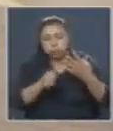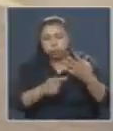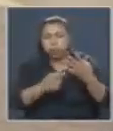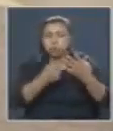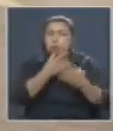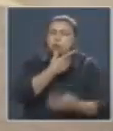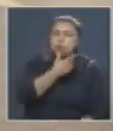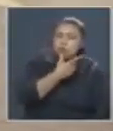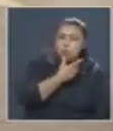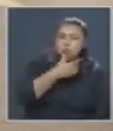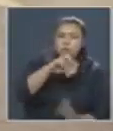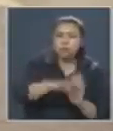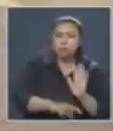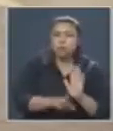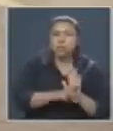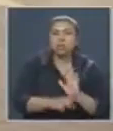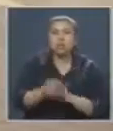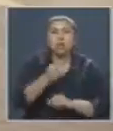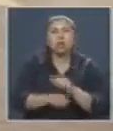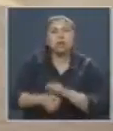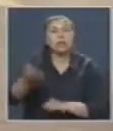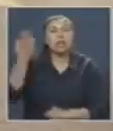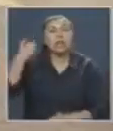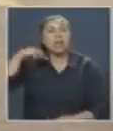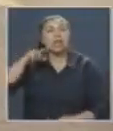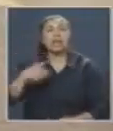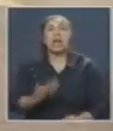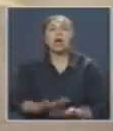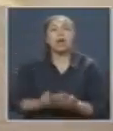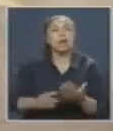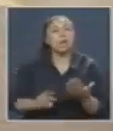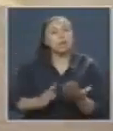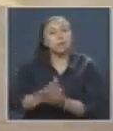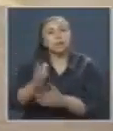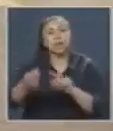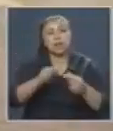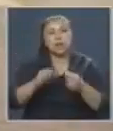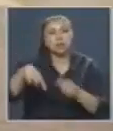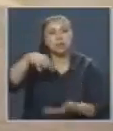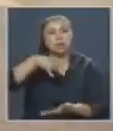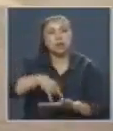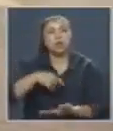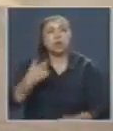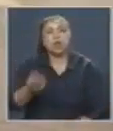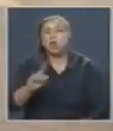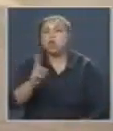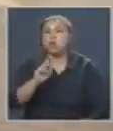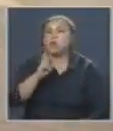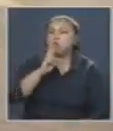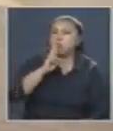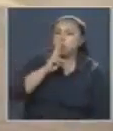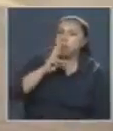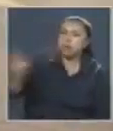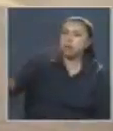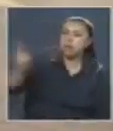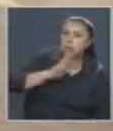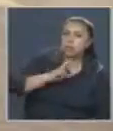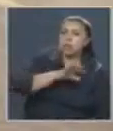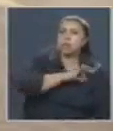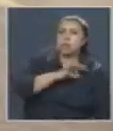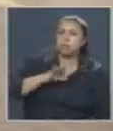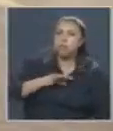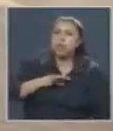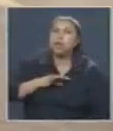proyecto previsional del gobierno que estamos a punto de empezar a discutir en este congreso las cuales no fueron contestadas directamente por el